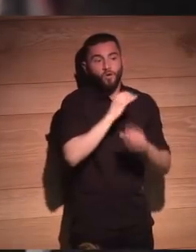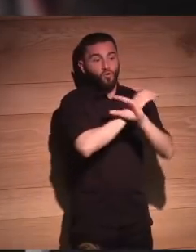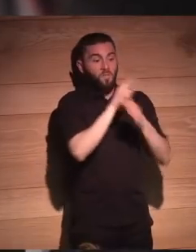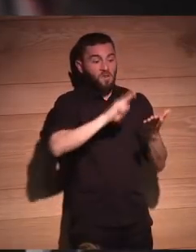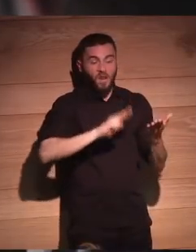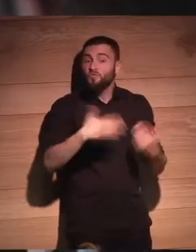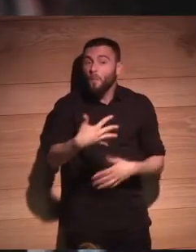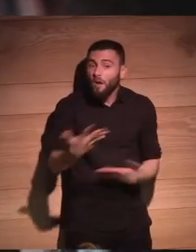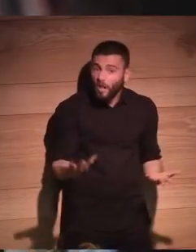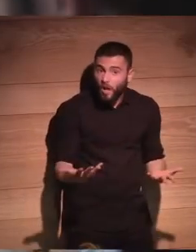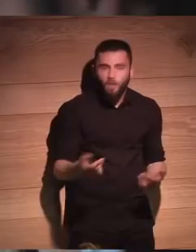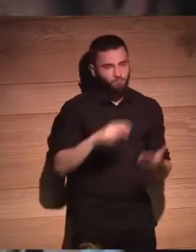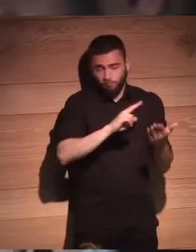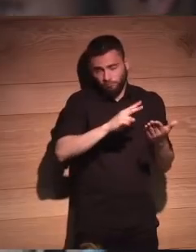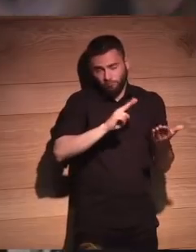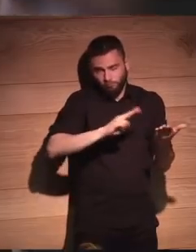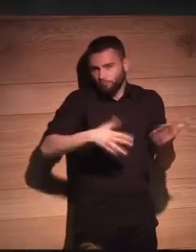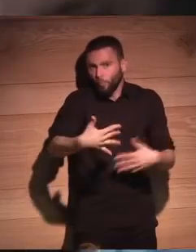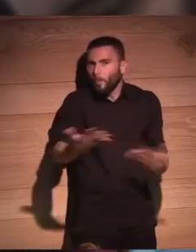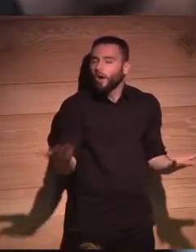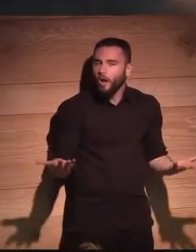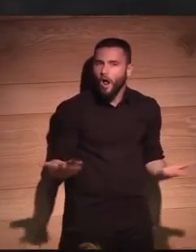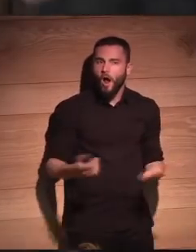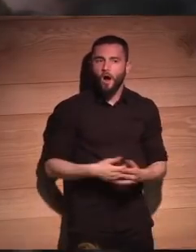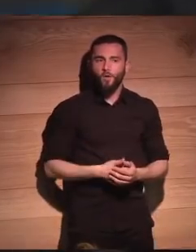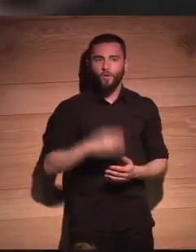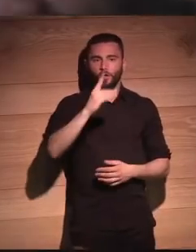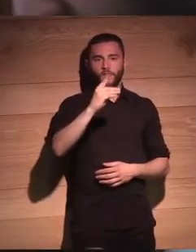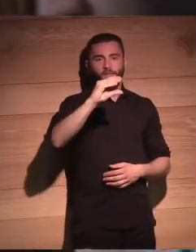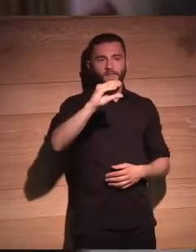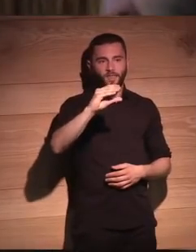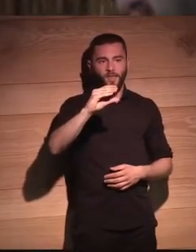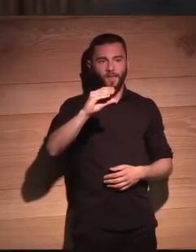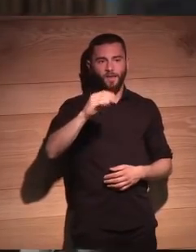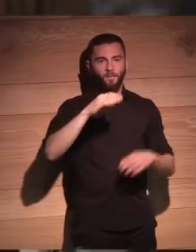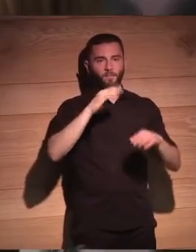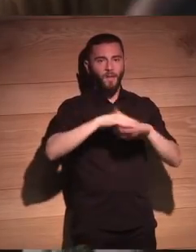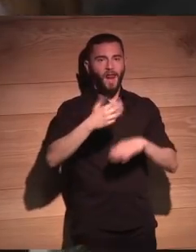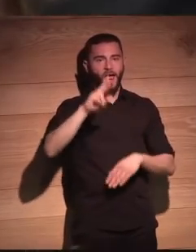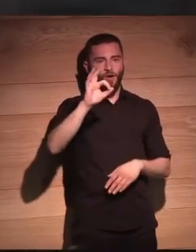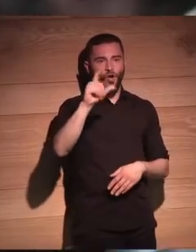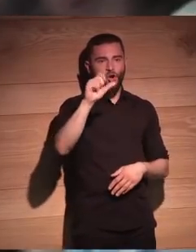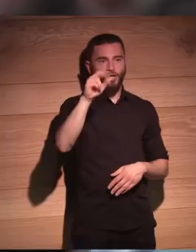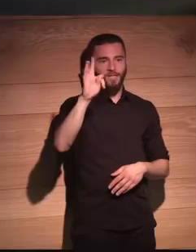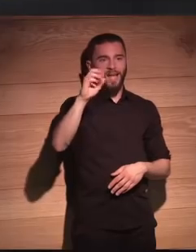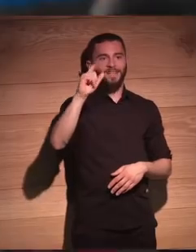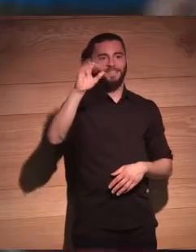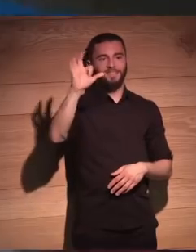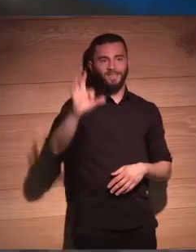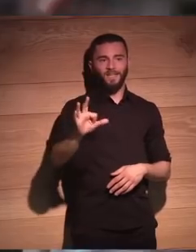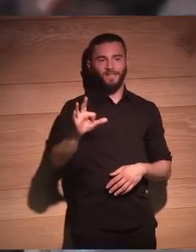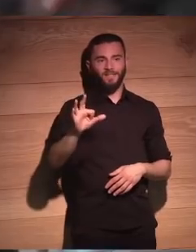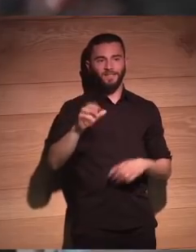pasa nada. No pasa nada, efectivamente, los tiempos cambian. Bueno, DC paga royalties por venta en el extranjero, por favor, leer